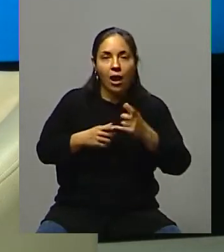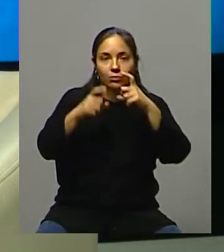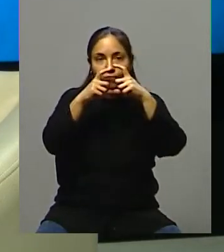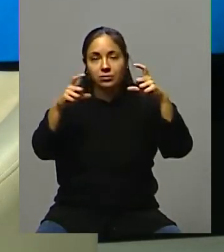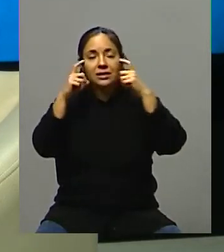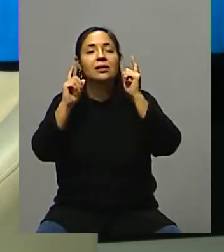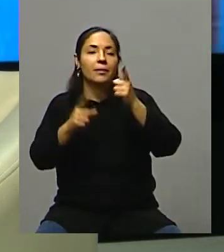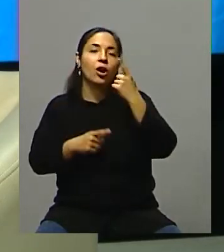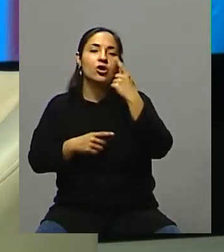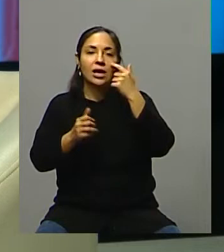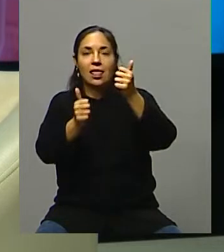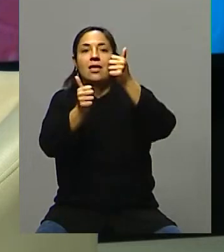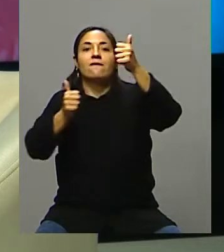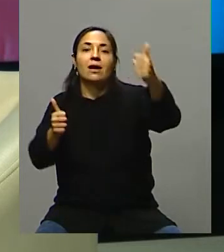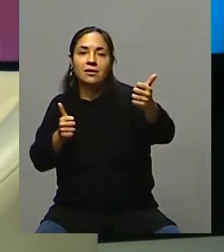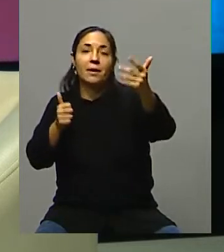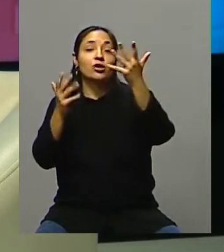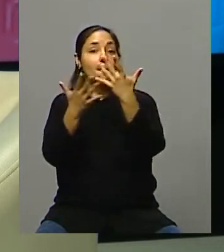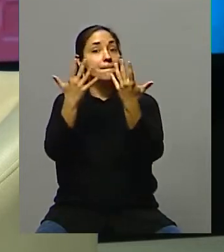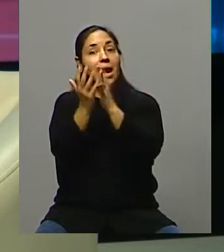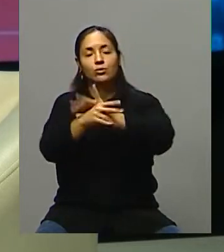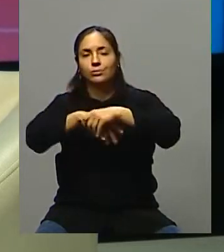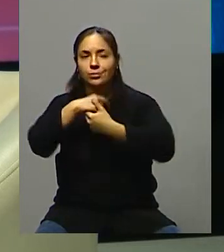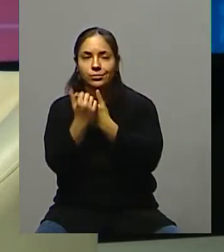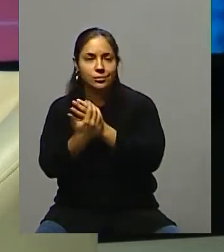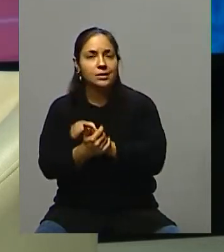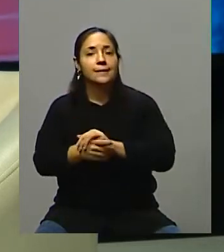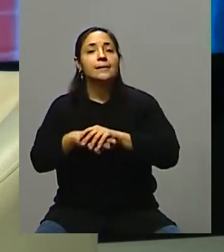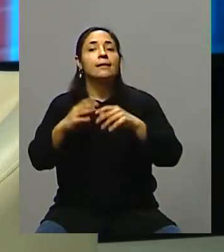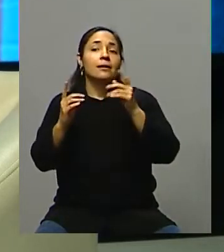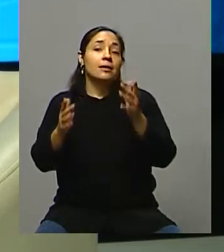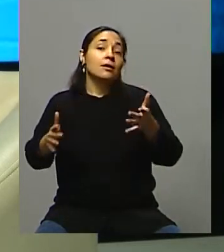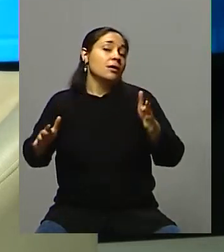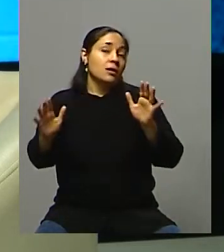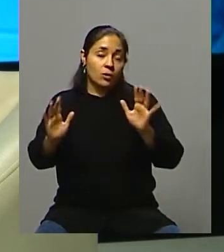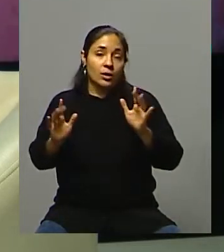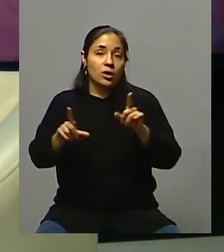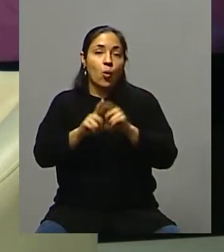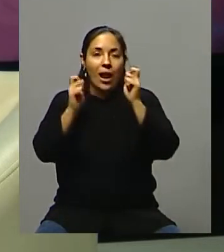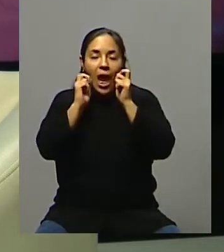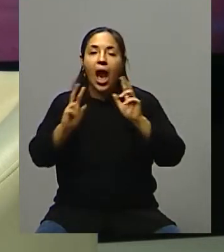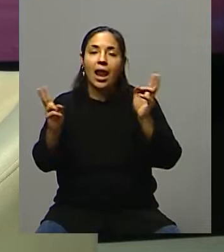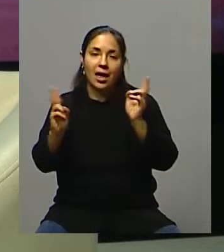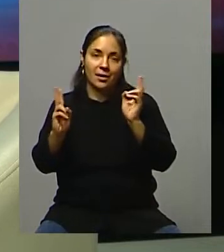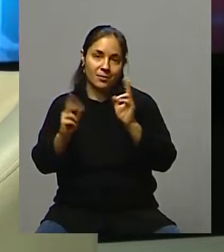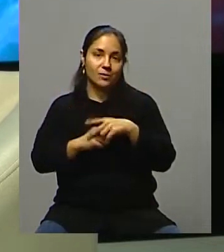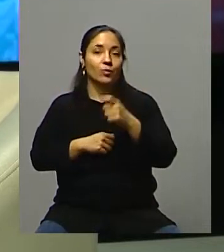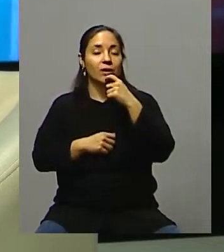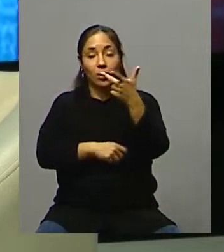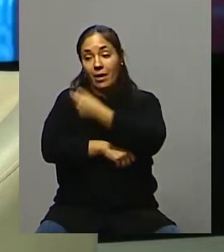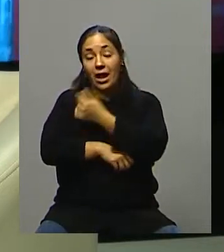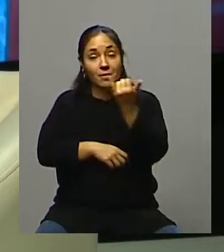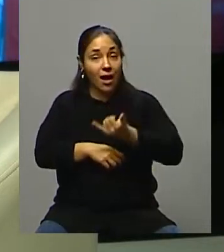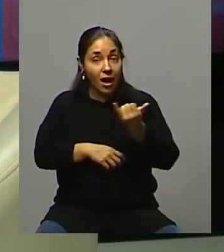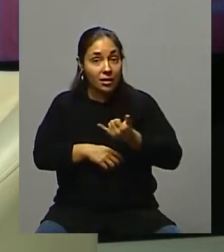ciertos distanciamientos, la higiene de manos y pautas de alarma, ¿no? Porque por más que estemos vacunados, sobre